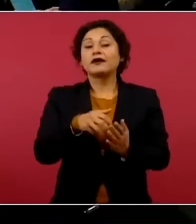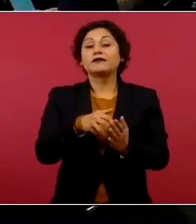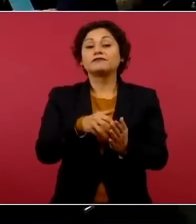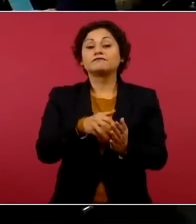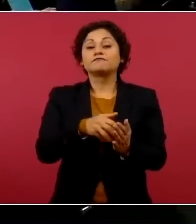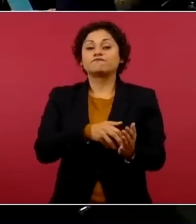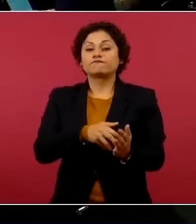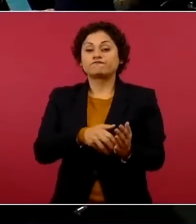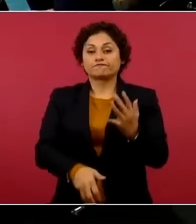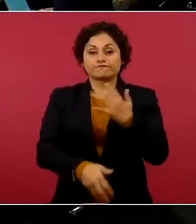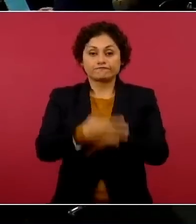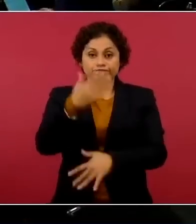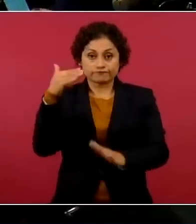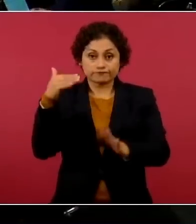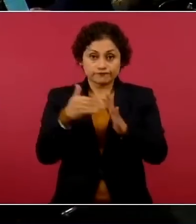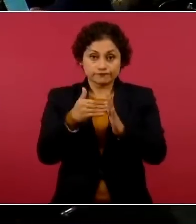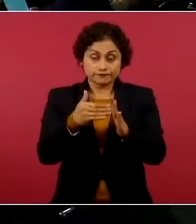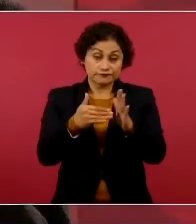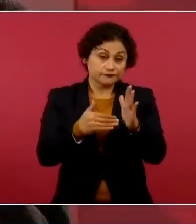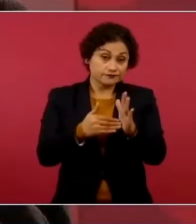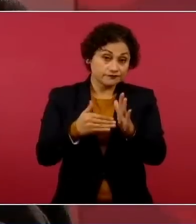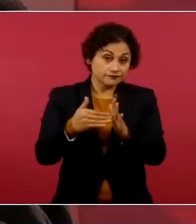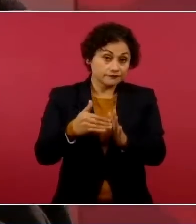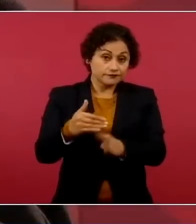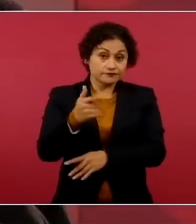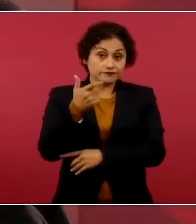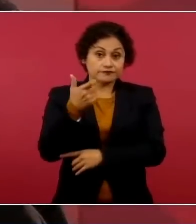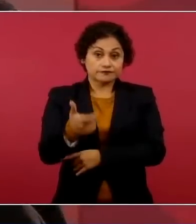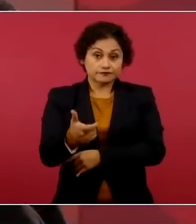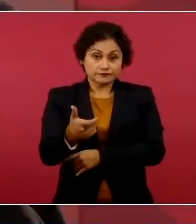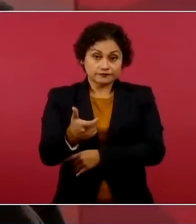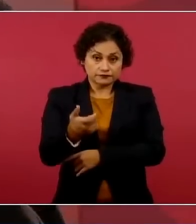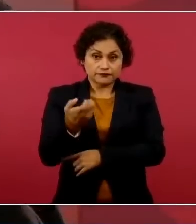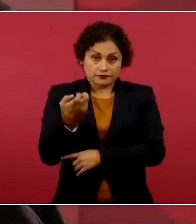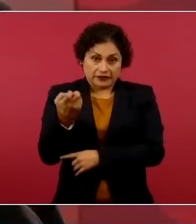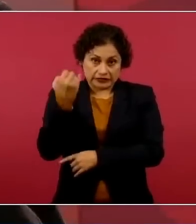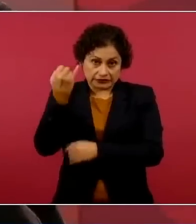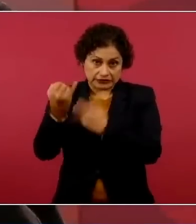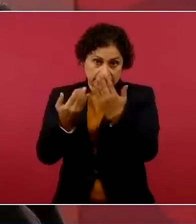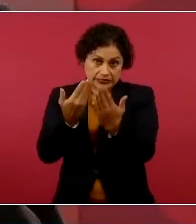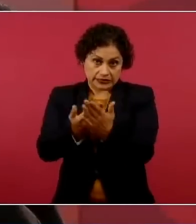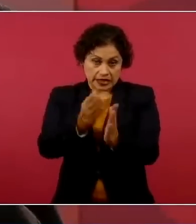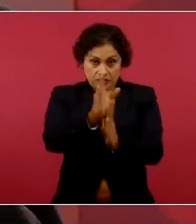15,000 millones de pesos. Eso era lo que planteaba la reforma